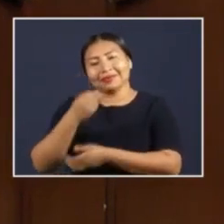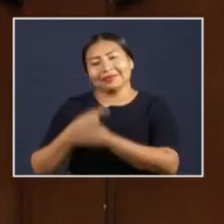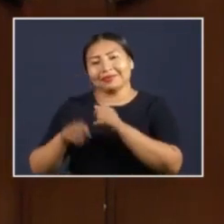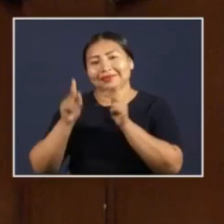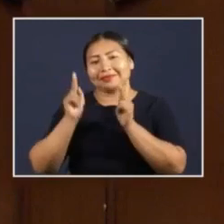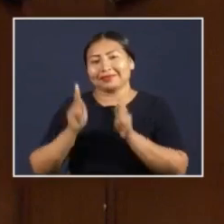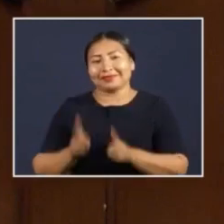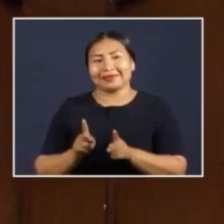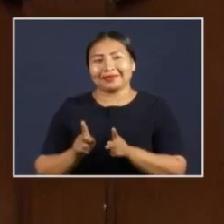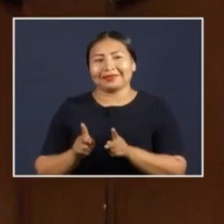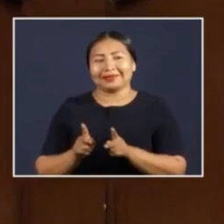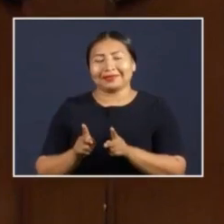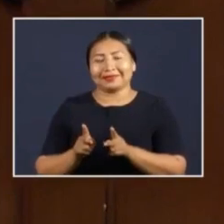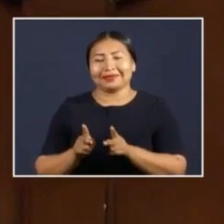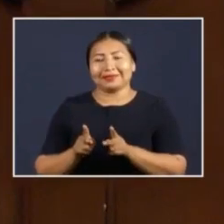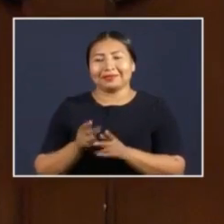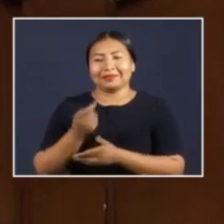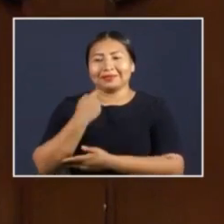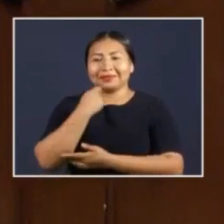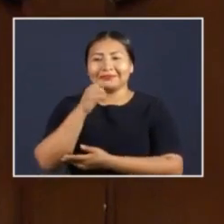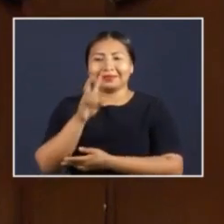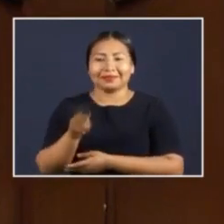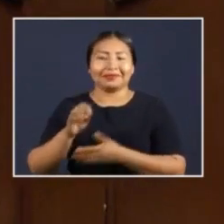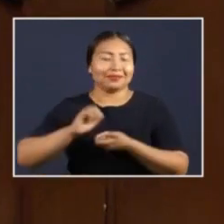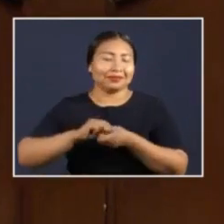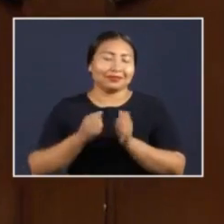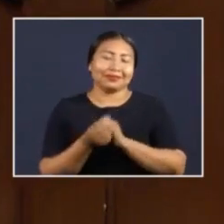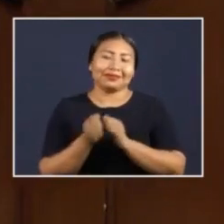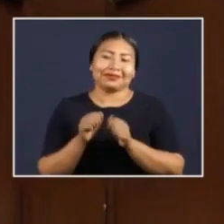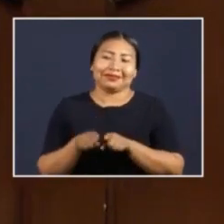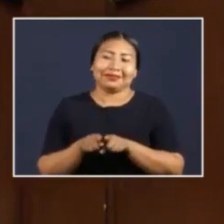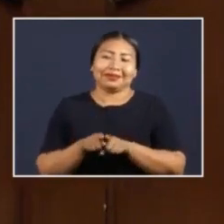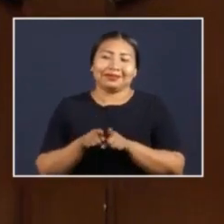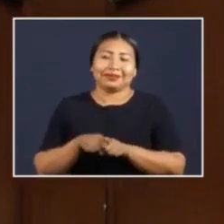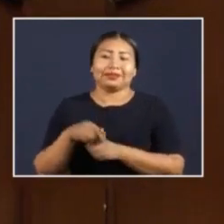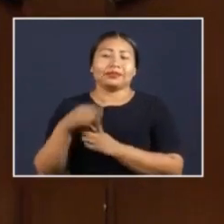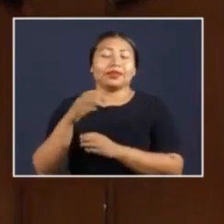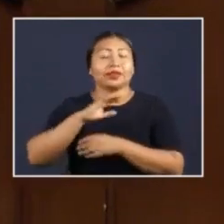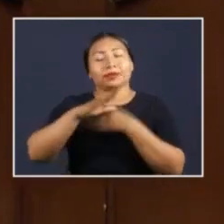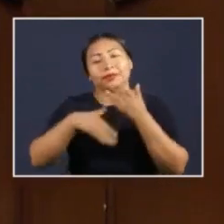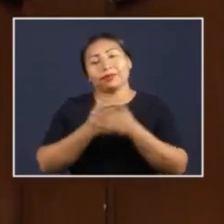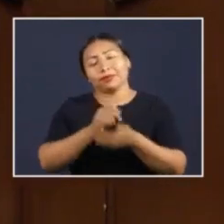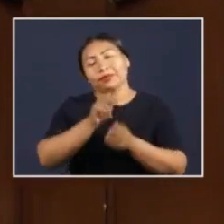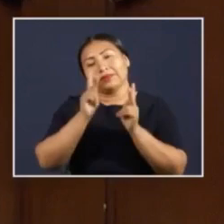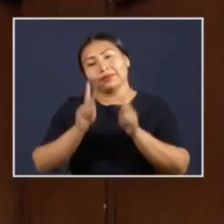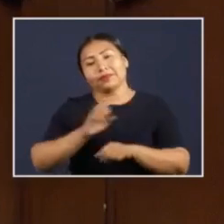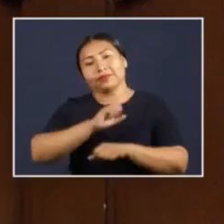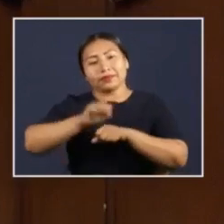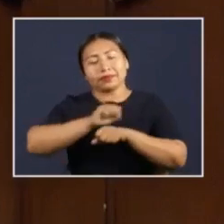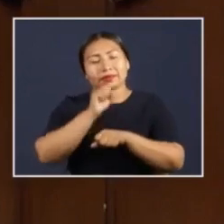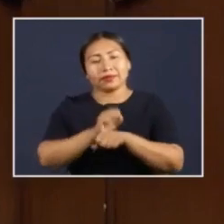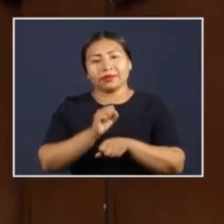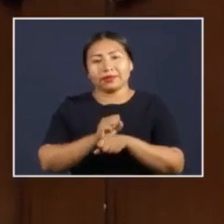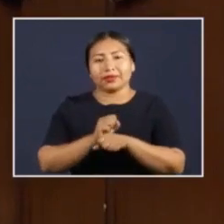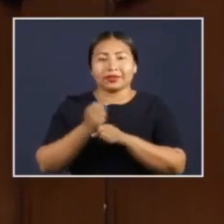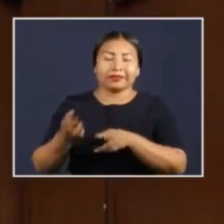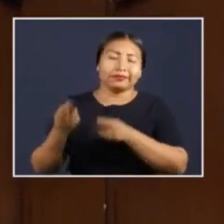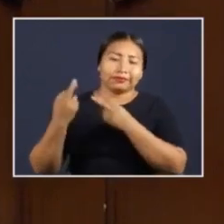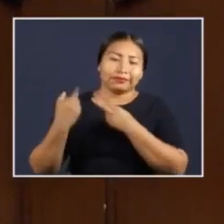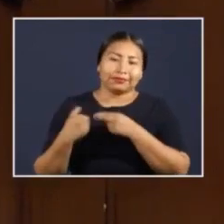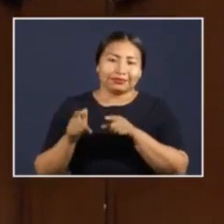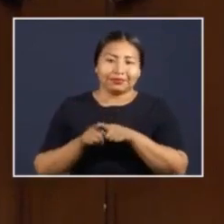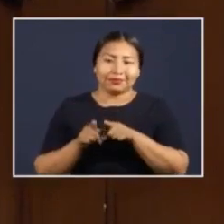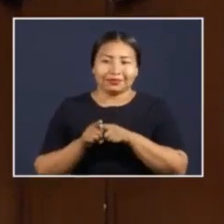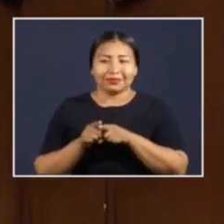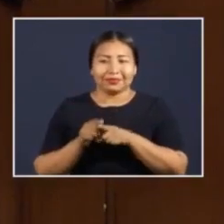esto se trata de hacer los cambios que necesitamos para que la sociedad en su conjunto reciba el servicio de